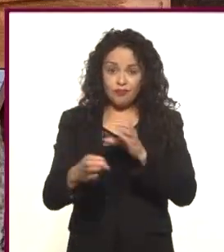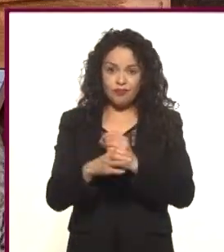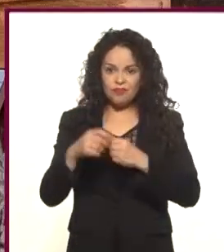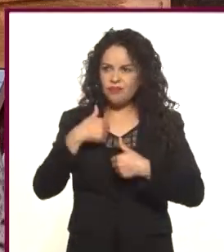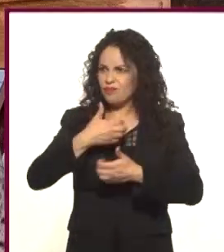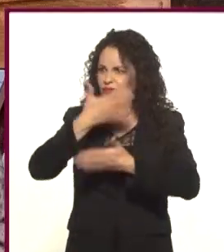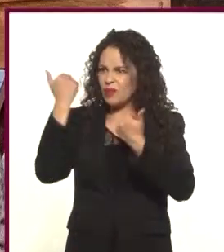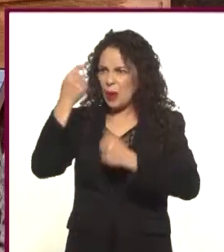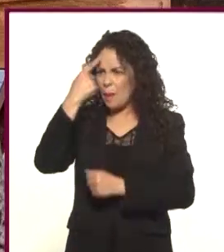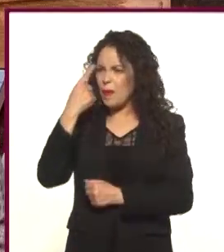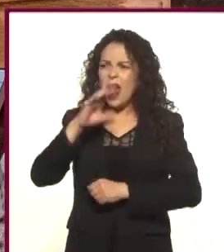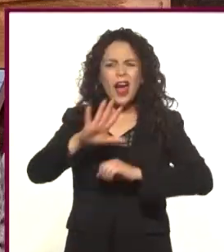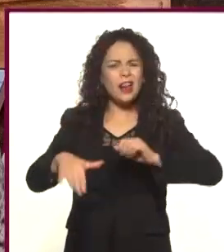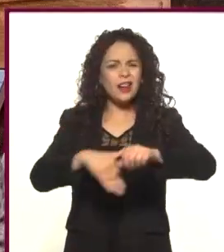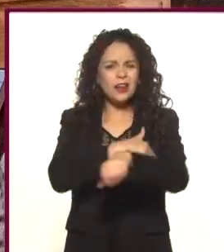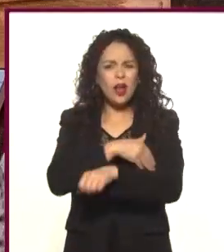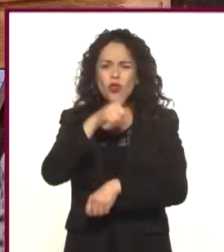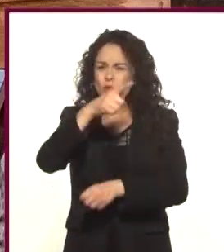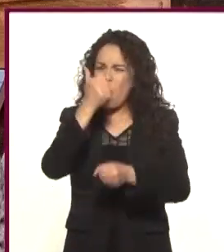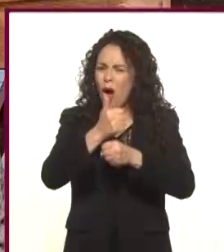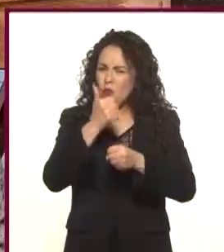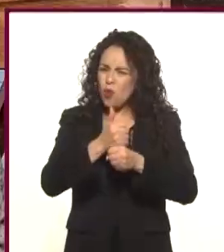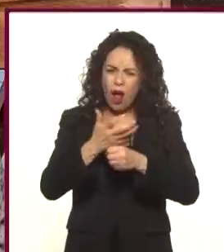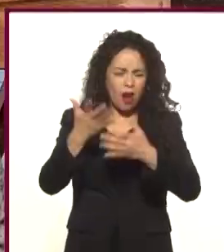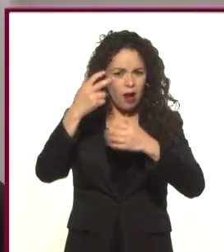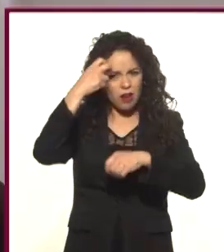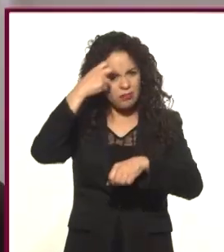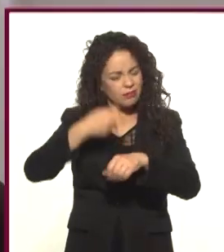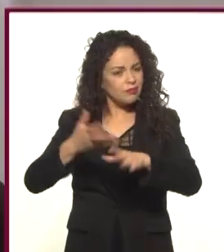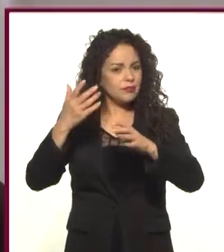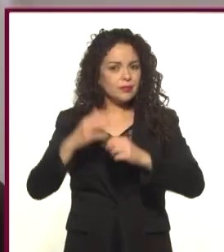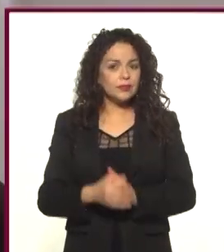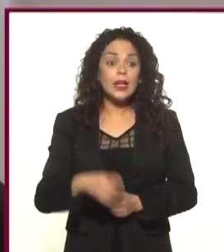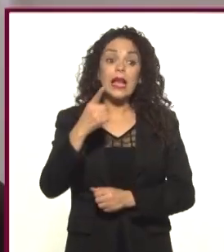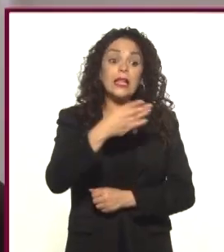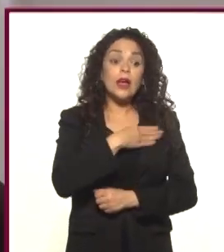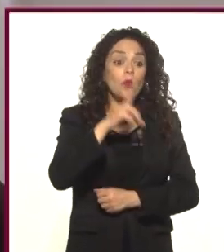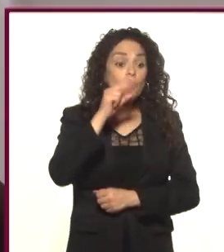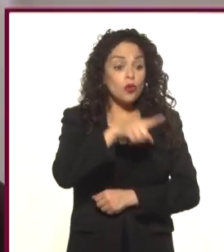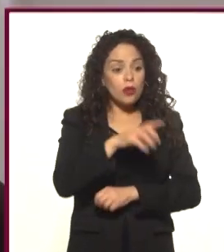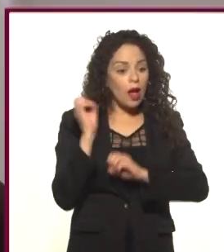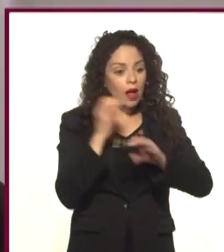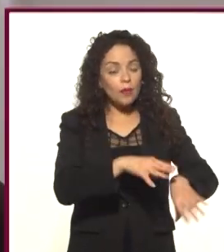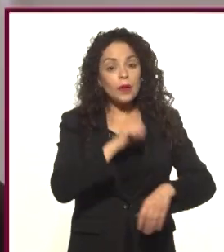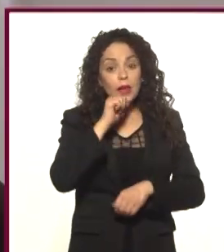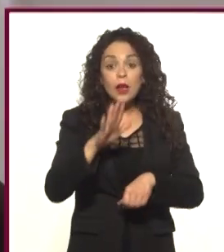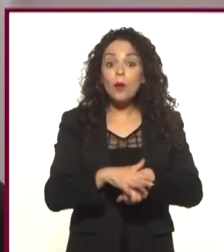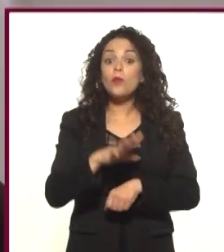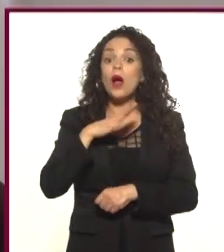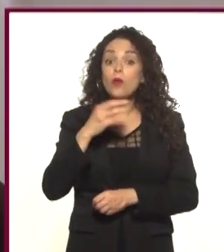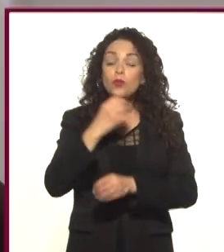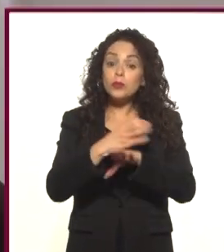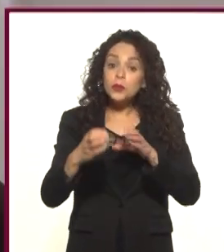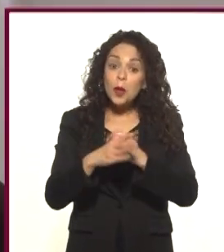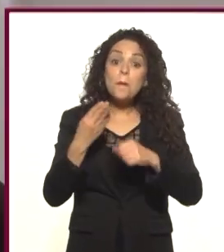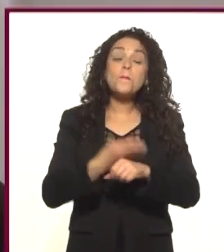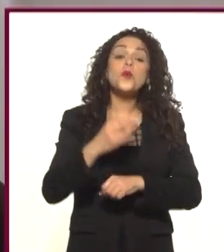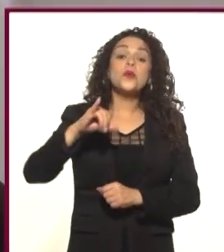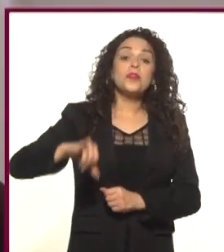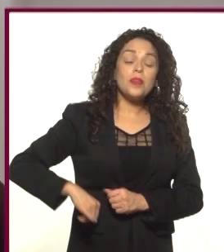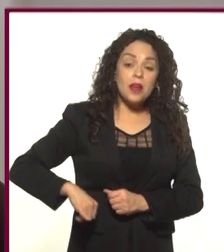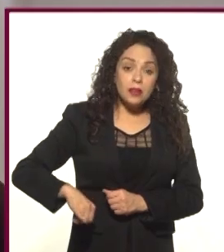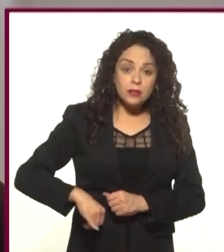cosas que no sé ni para qué guardamos. Ay, tu abuelo. No, qué bueno que no han tirado nada, güey. Hay cosas muy